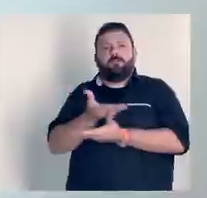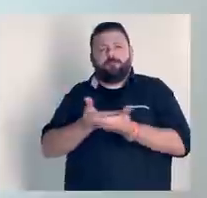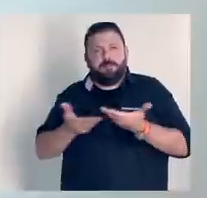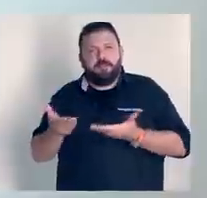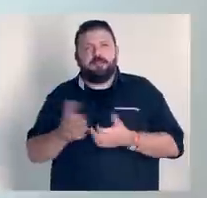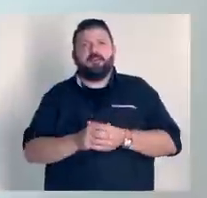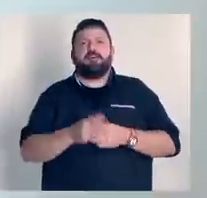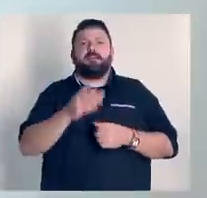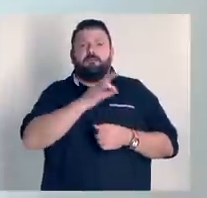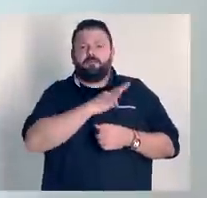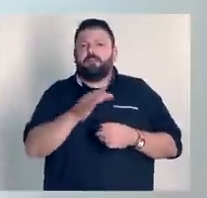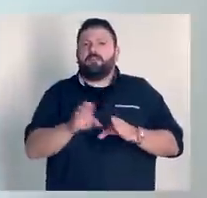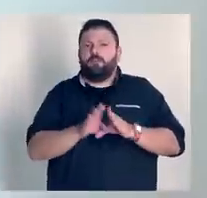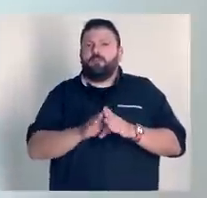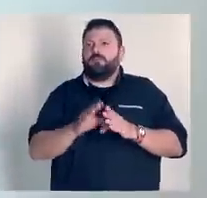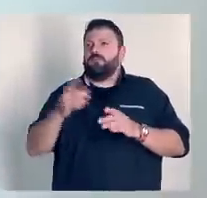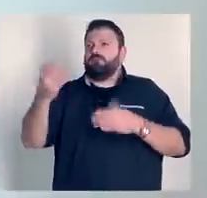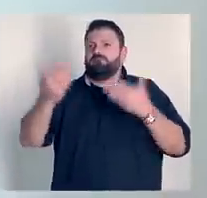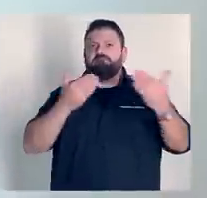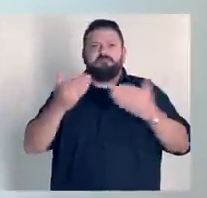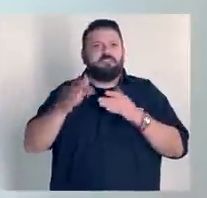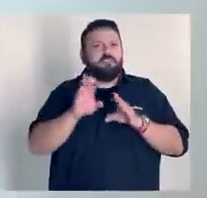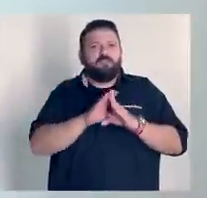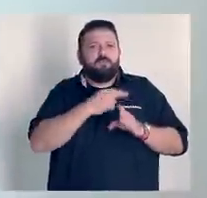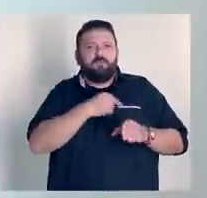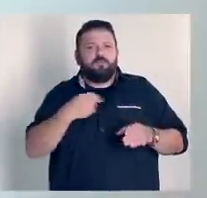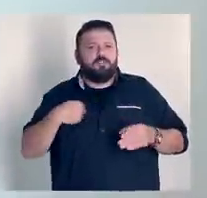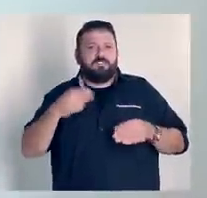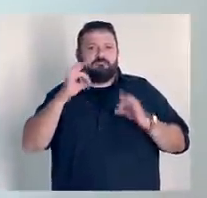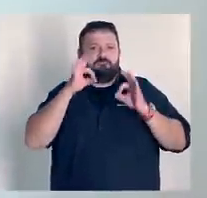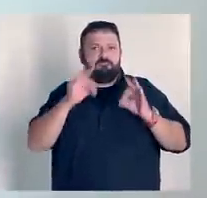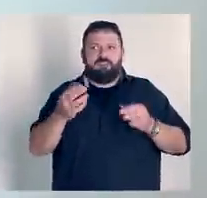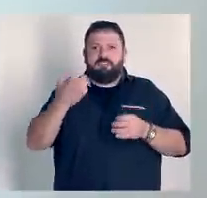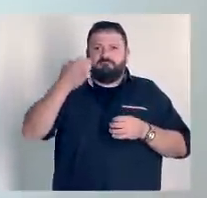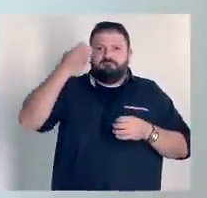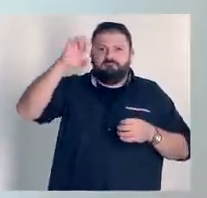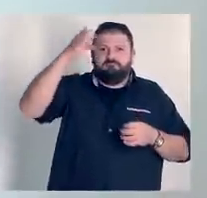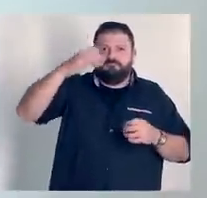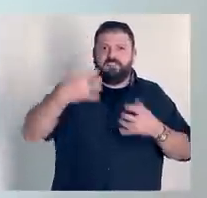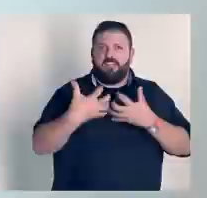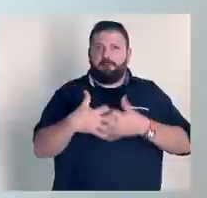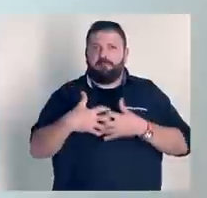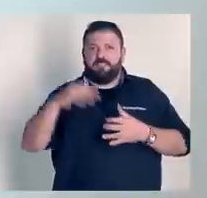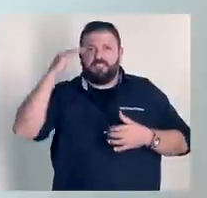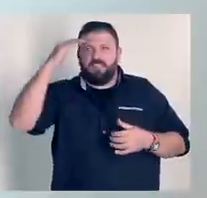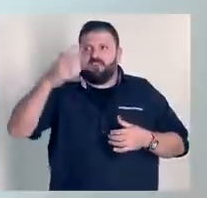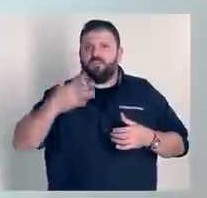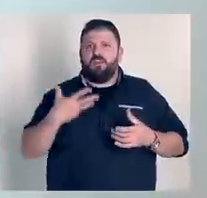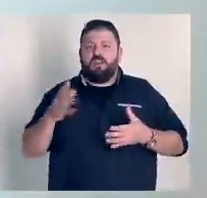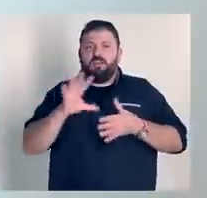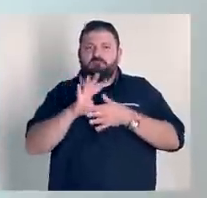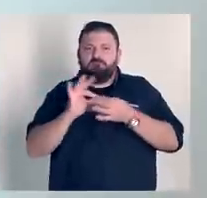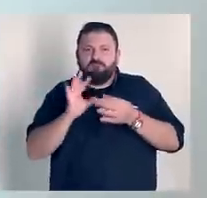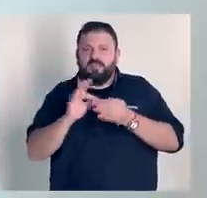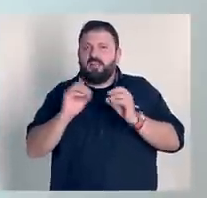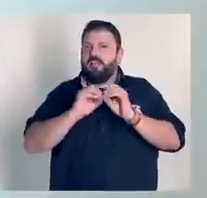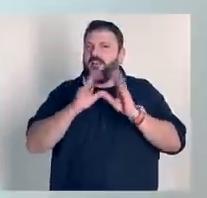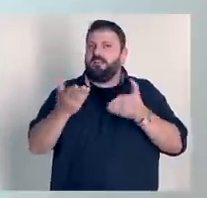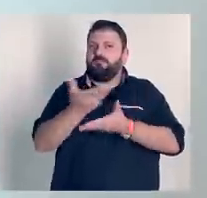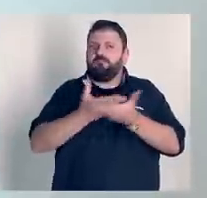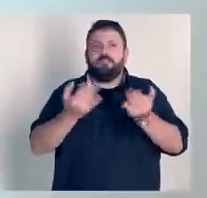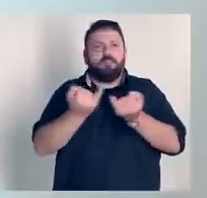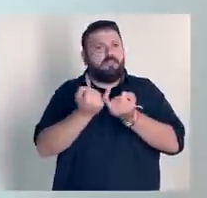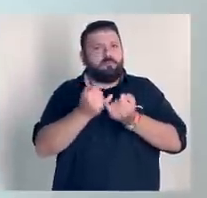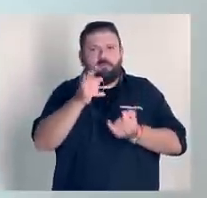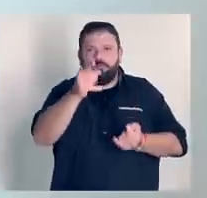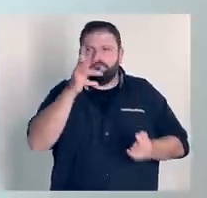se pasan tips, como nuestras estrellas que vienen aquí, que nuestros empresarios que comparten toda la información, pues ahí están también ustedes para que